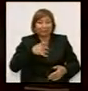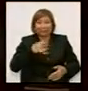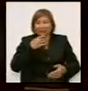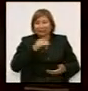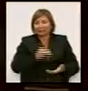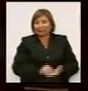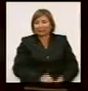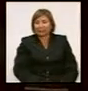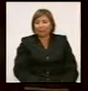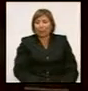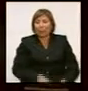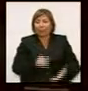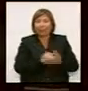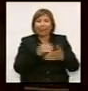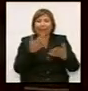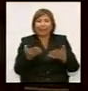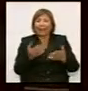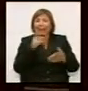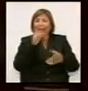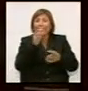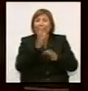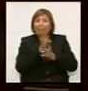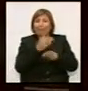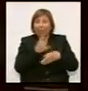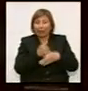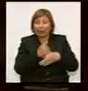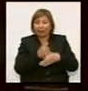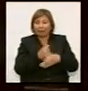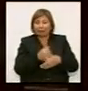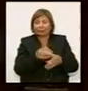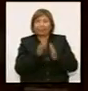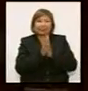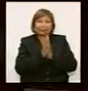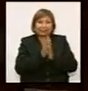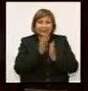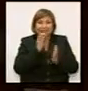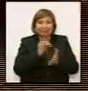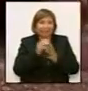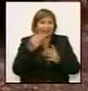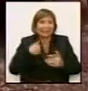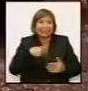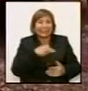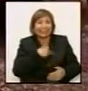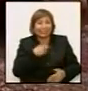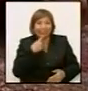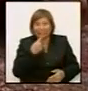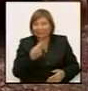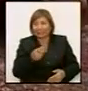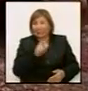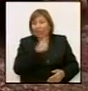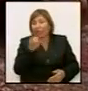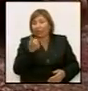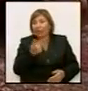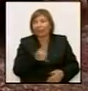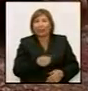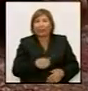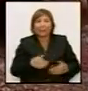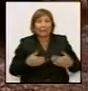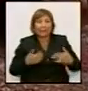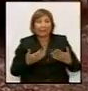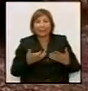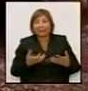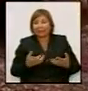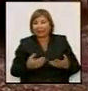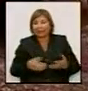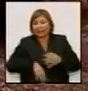que había una forma de respetar entre nos, que los demás vean, pero no que se sepa